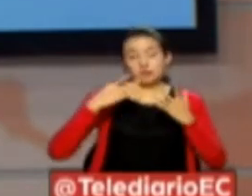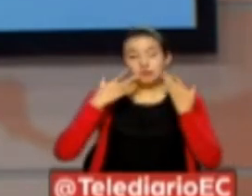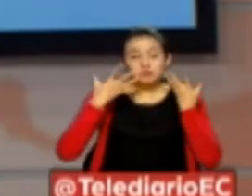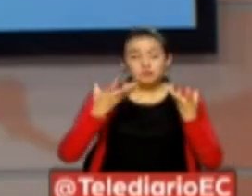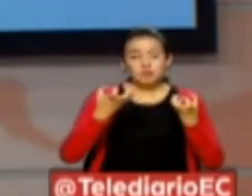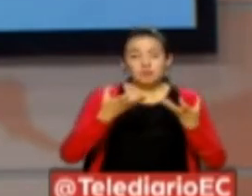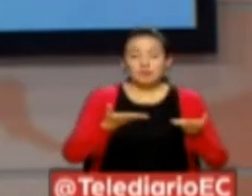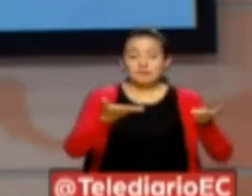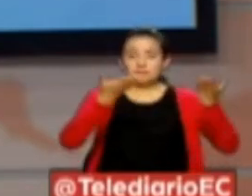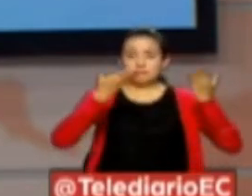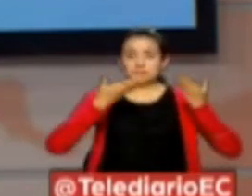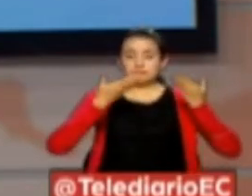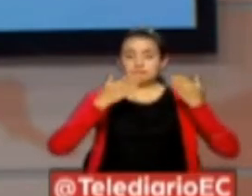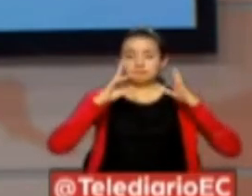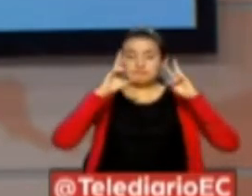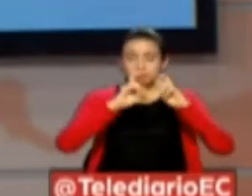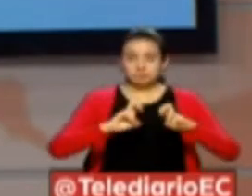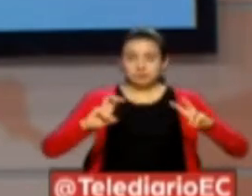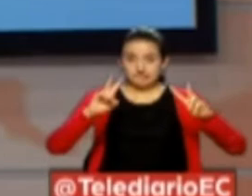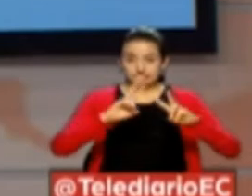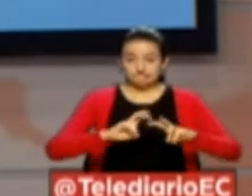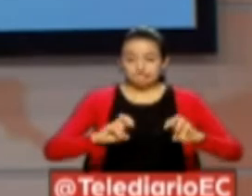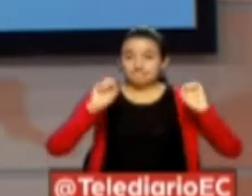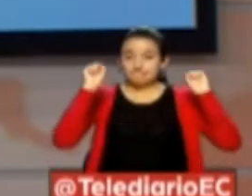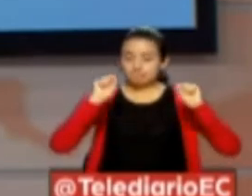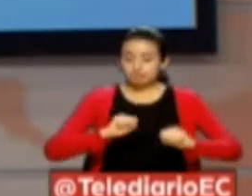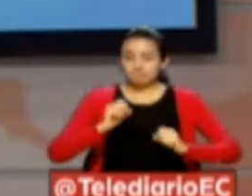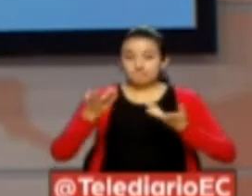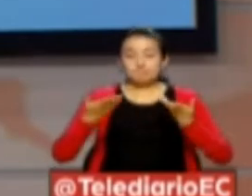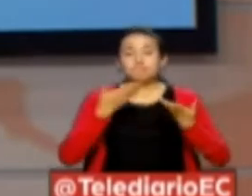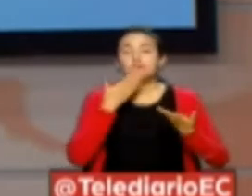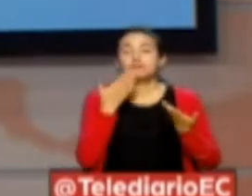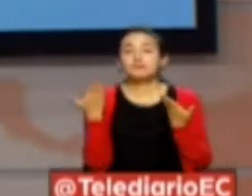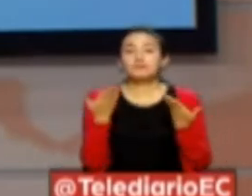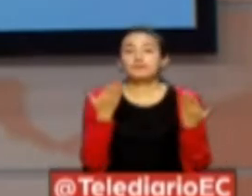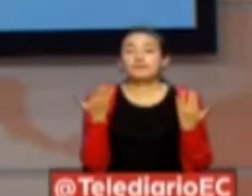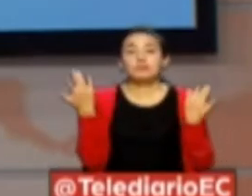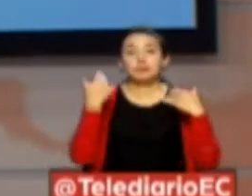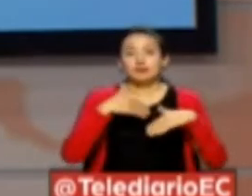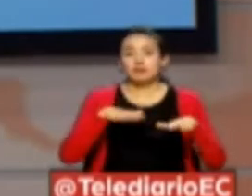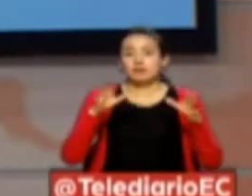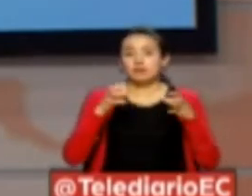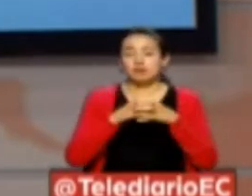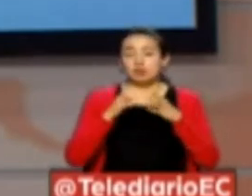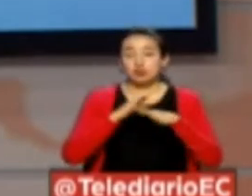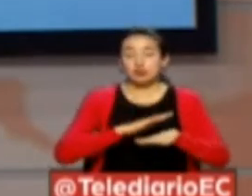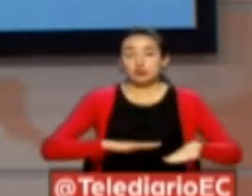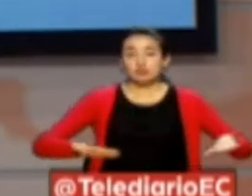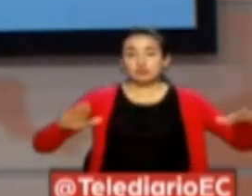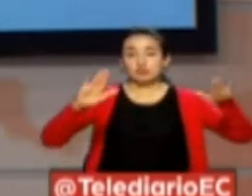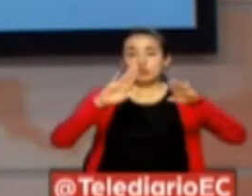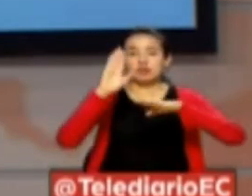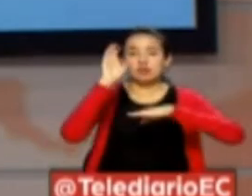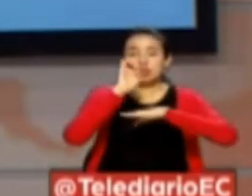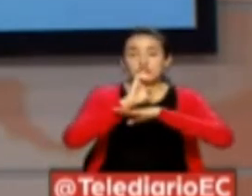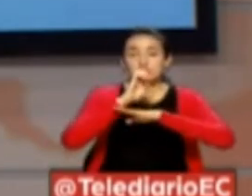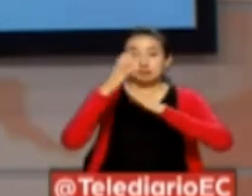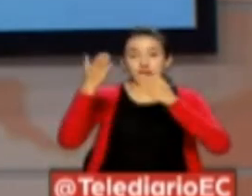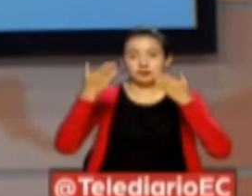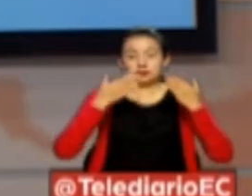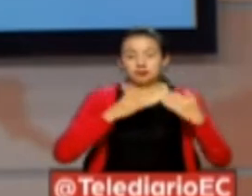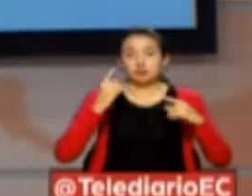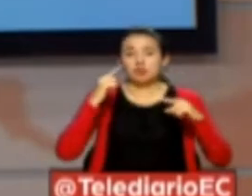herramientas de investigación también para poder ver en qué situación está la población ecuatoriana en cuanto a